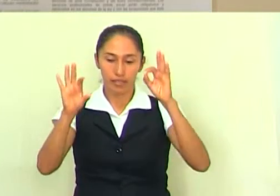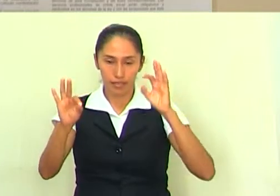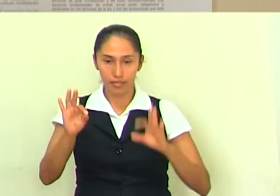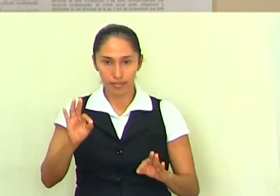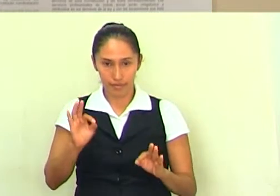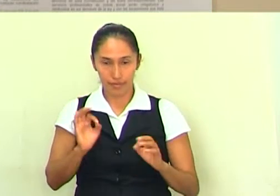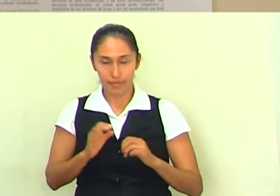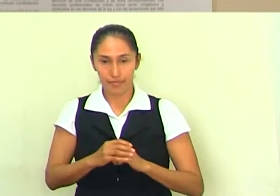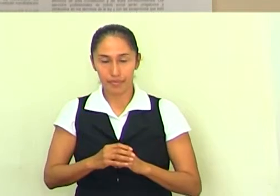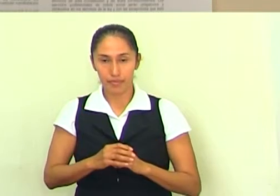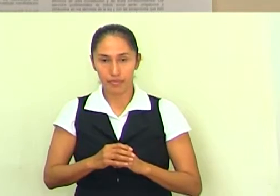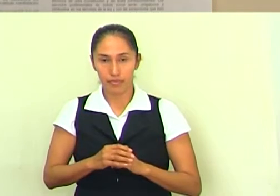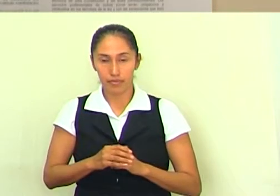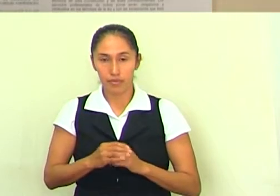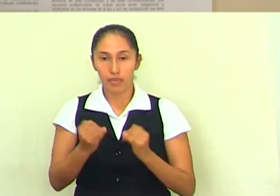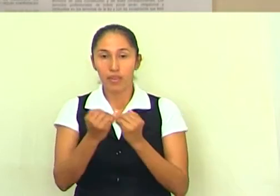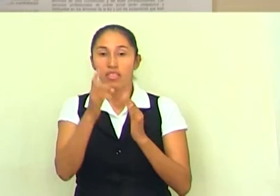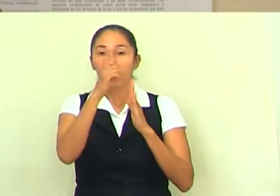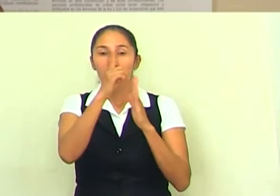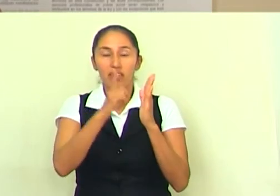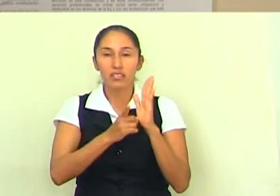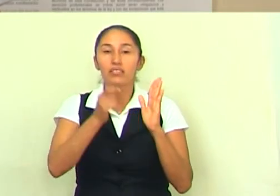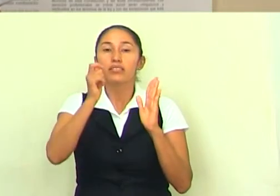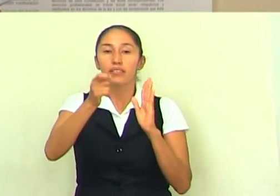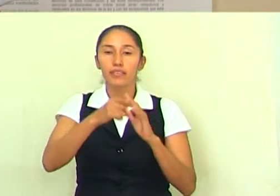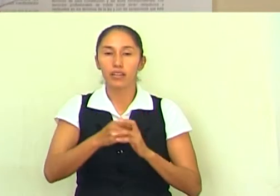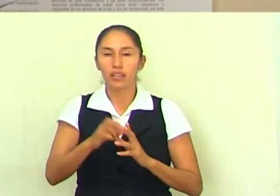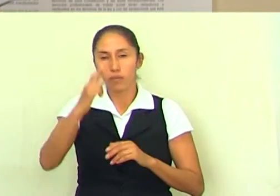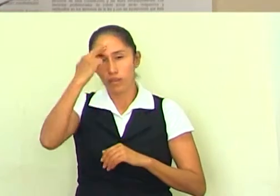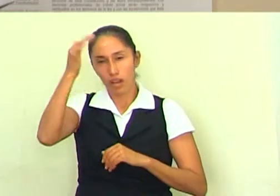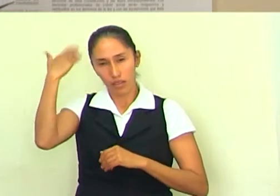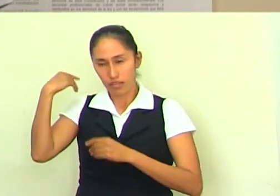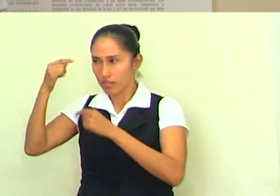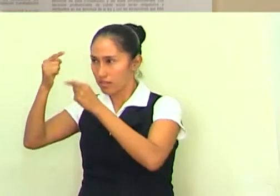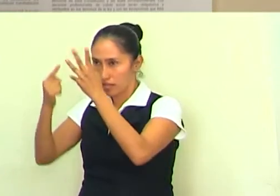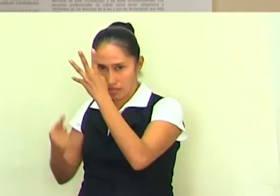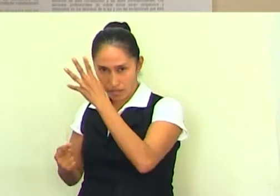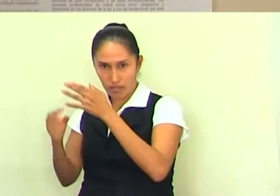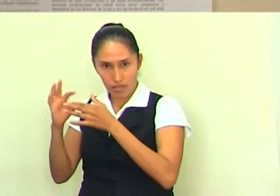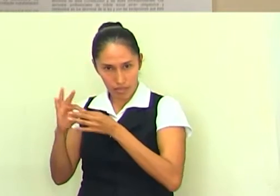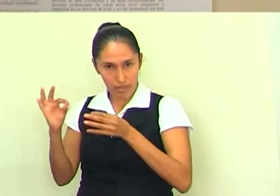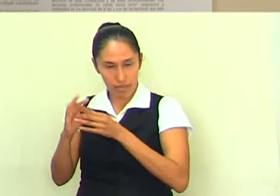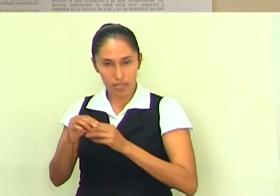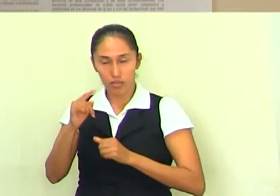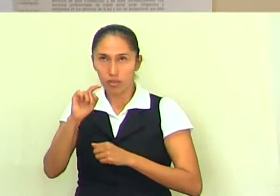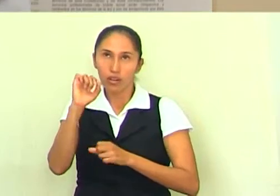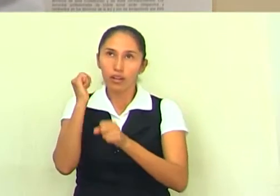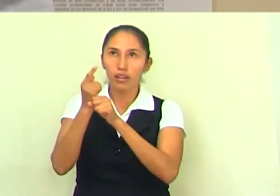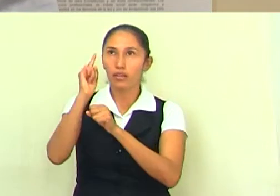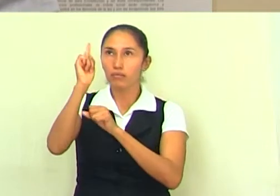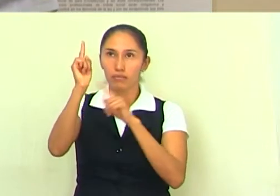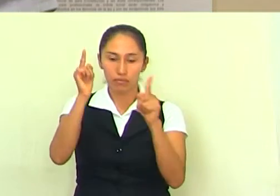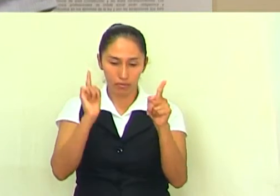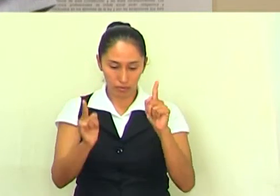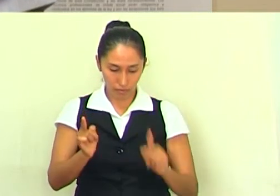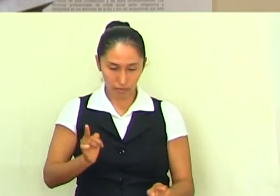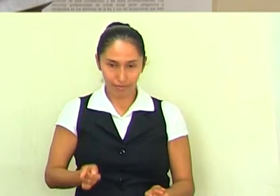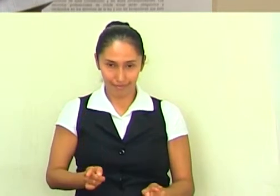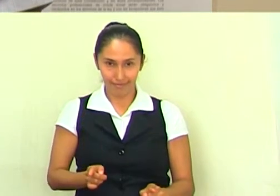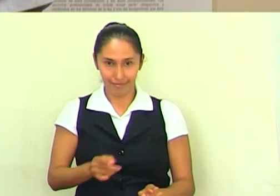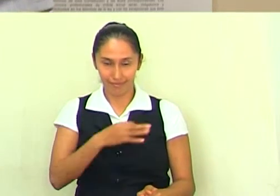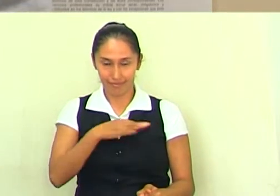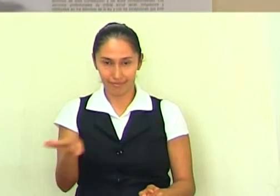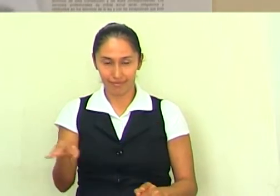ubicando los derechos, esos que yo ya te mencioné, ya van a ser muy fáciles para que tú los ubiques y, muy